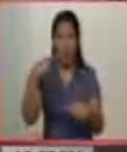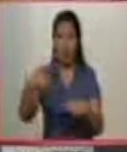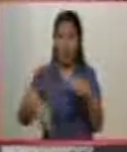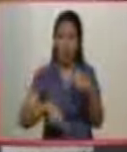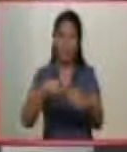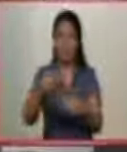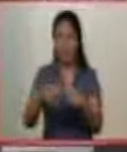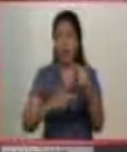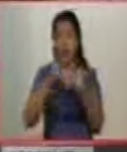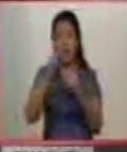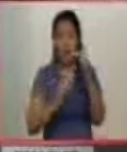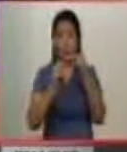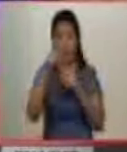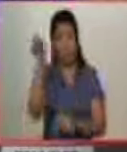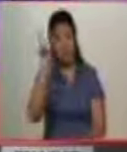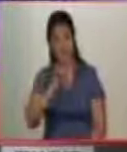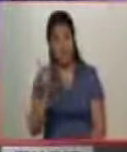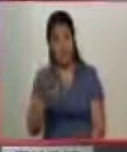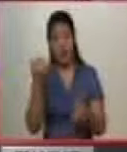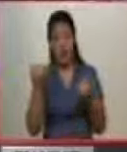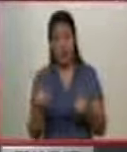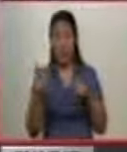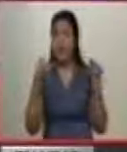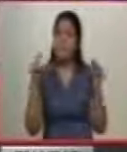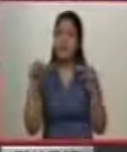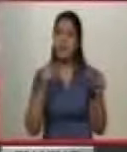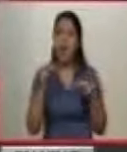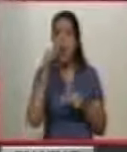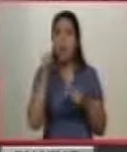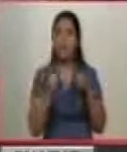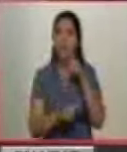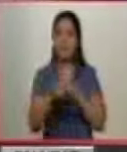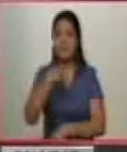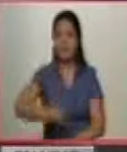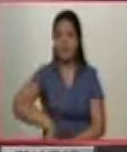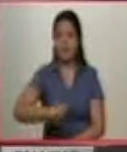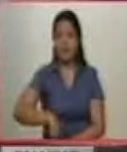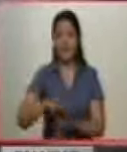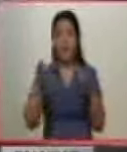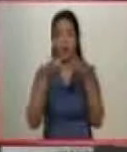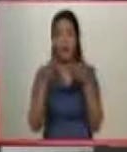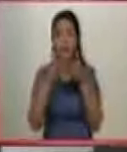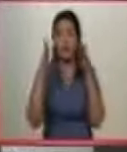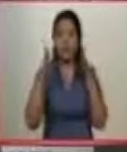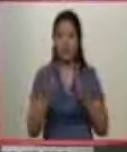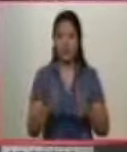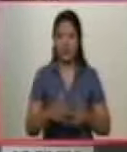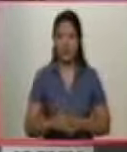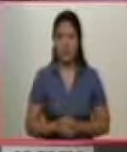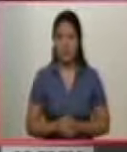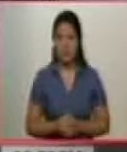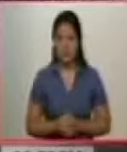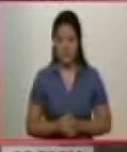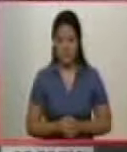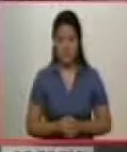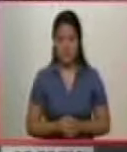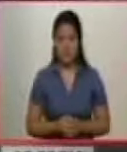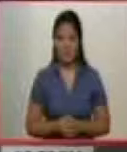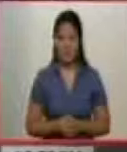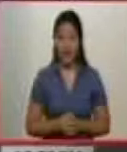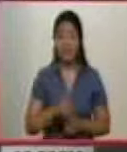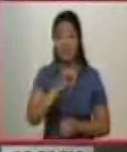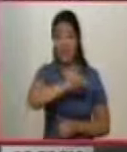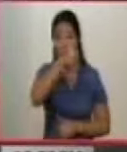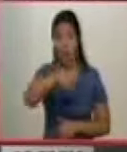nuestro país. Precisamente a esta hora vamos a conversar con el vicepresidente de la Federación de Estudiantes de Educación Media en la región andina, él